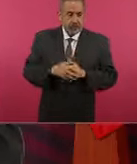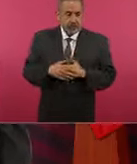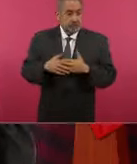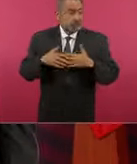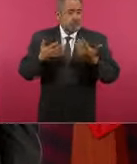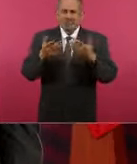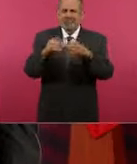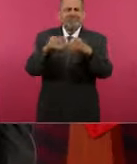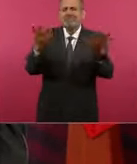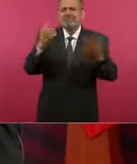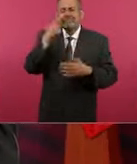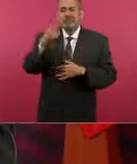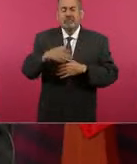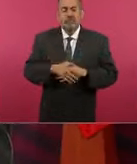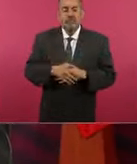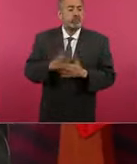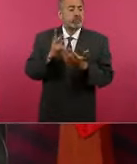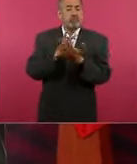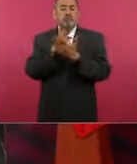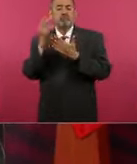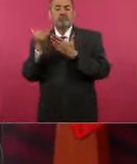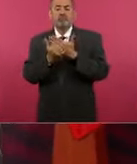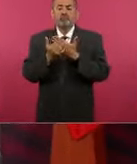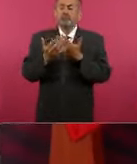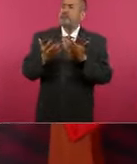proyecto que está haciendo